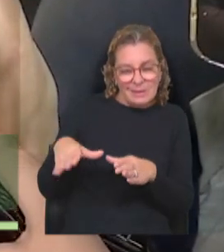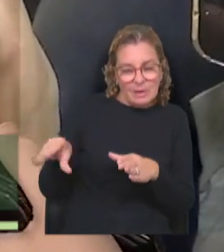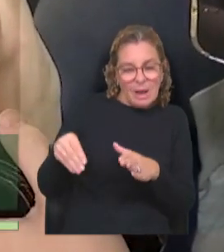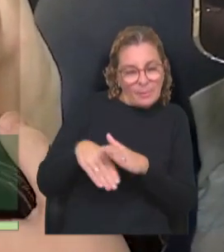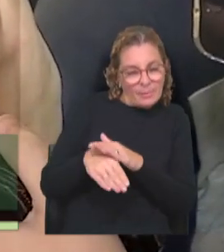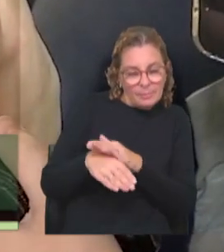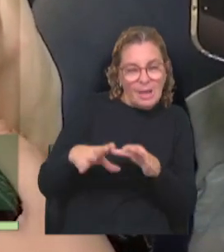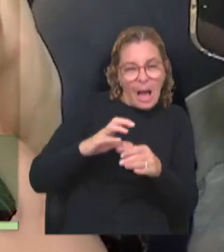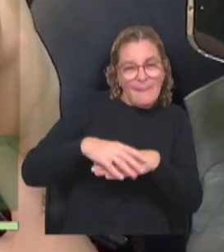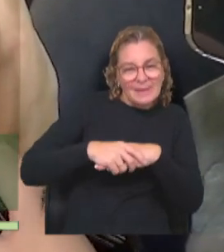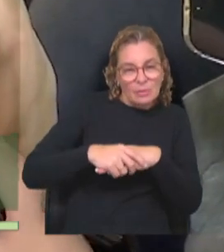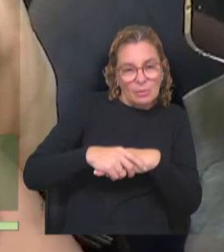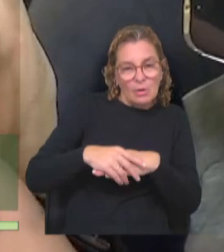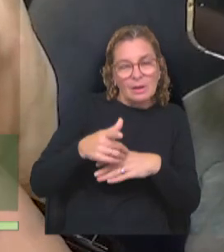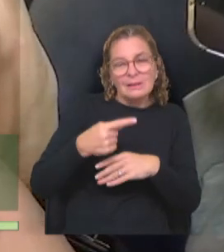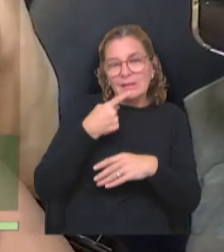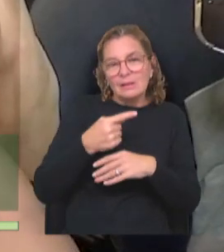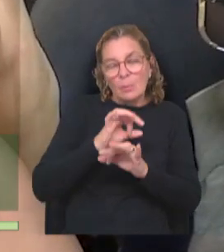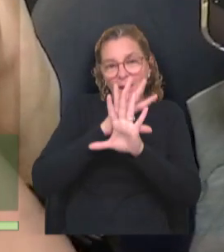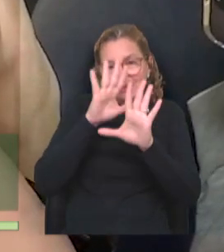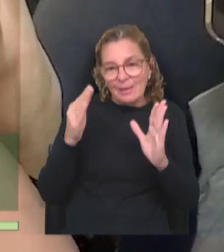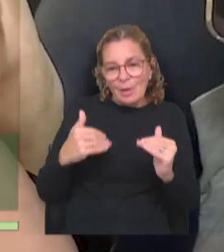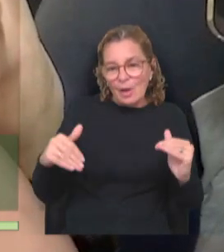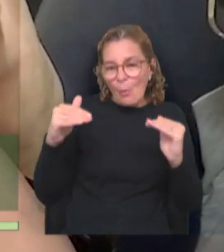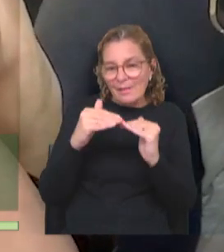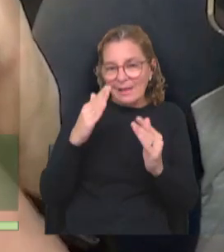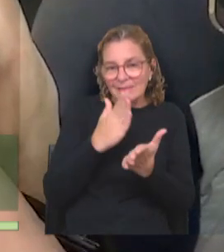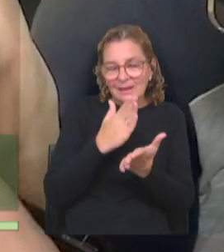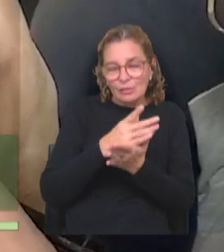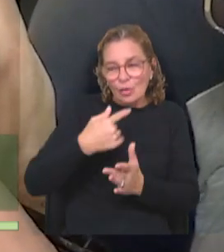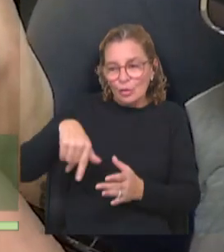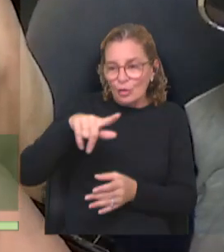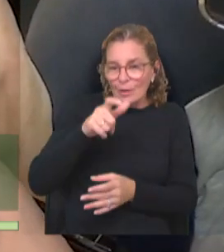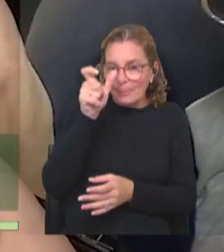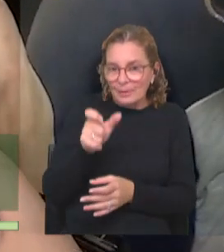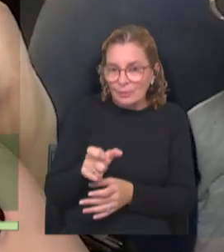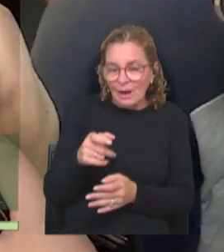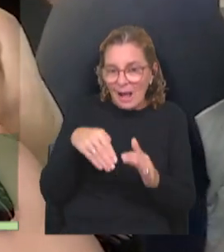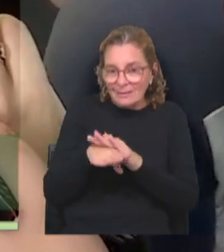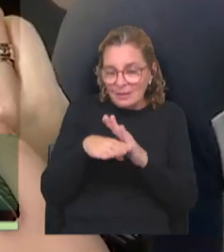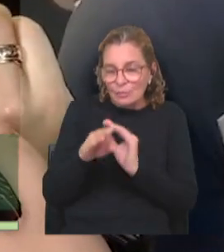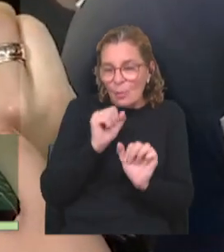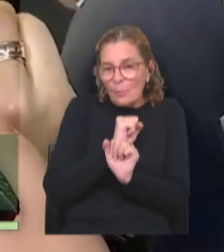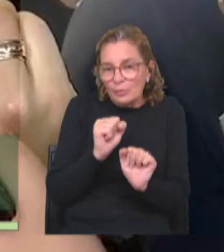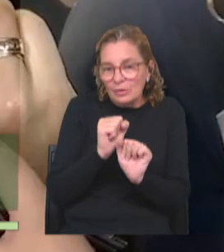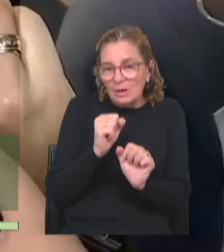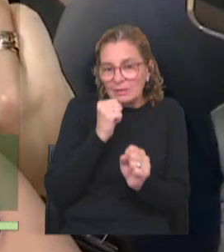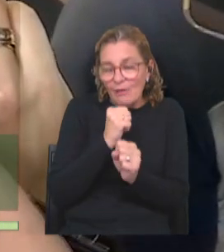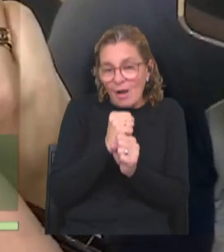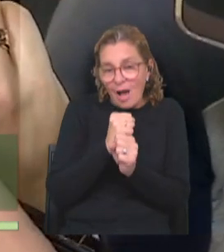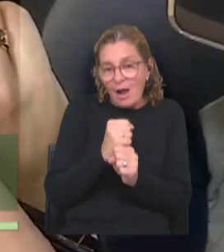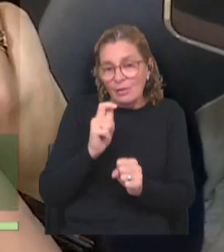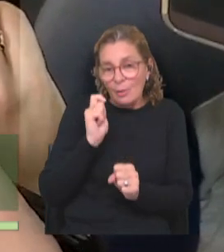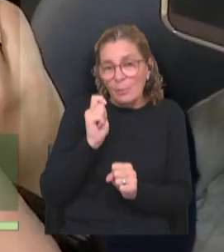de transparencia y es un tema de igualdad de derechos de todos los compatriotas en cuanto al acceso posible a la función pública.